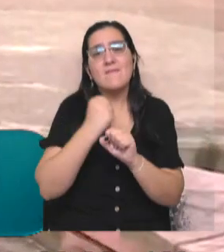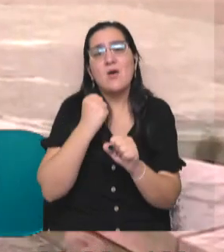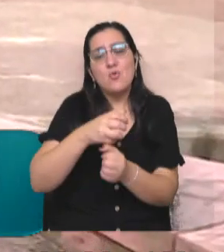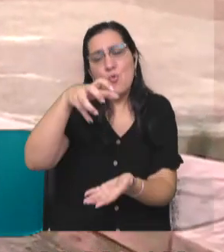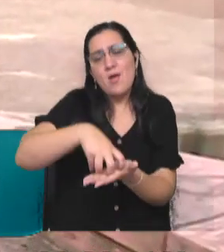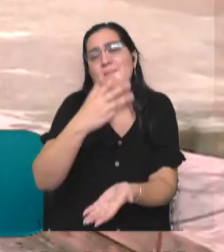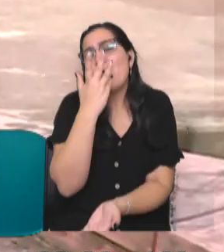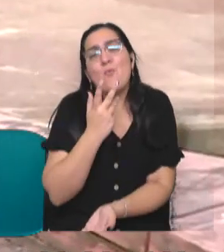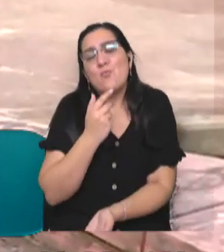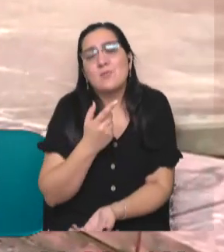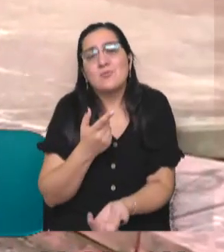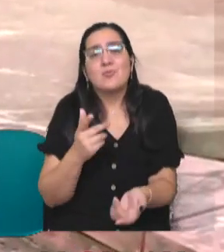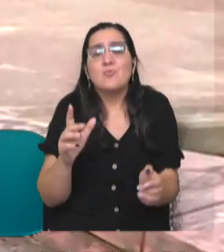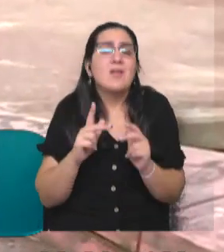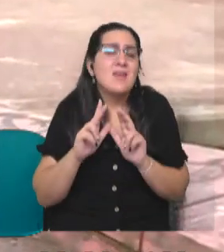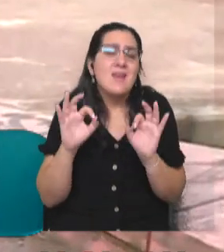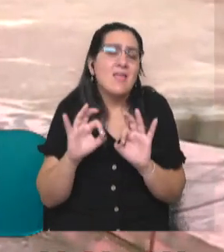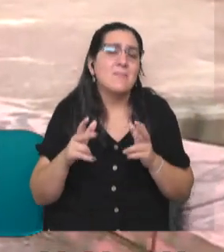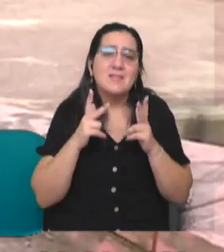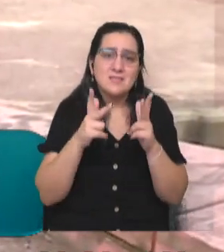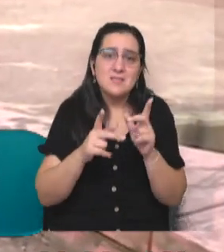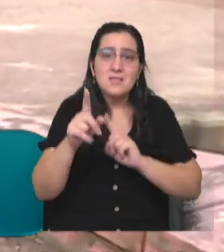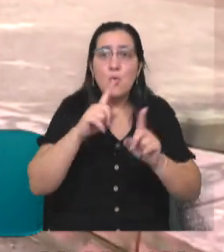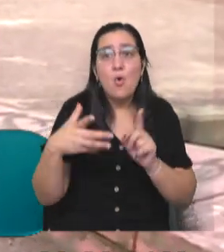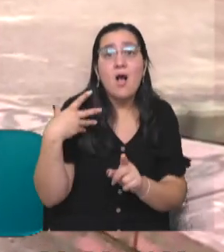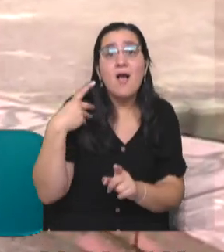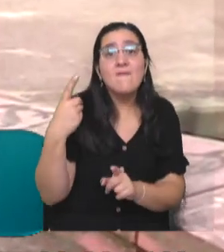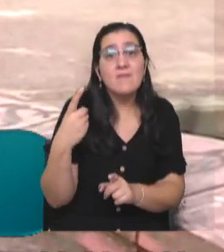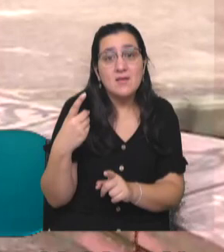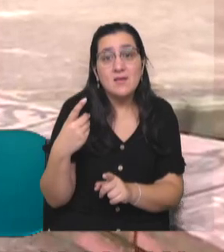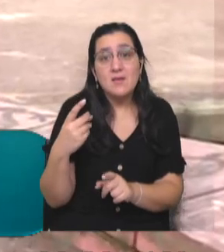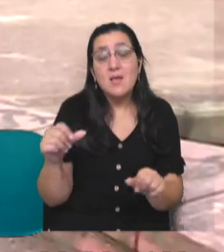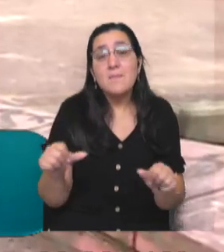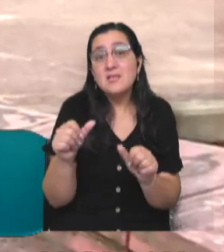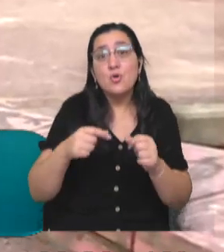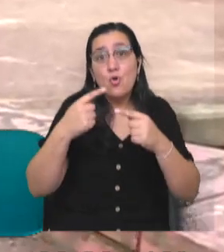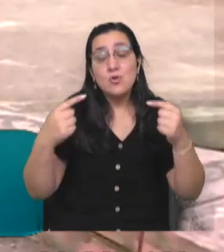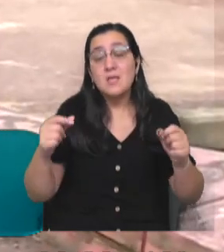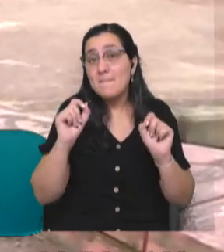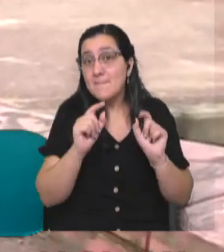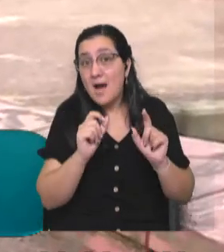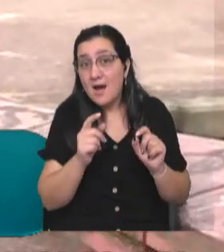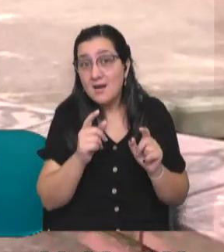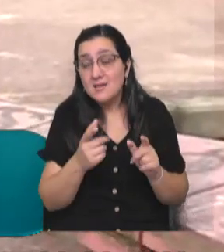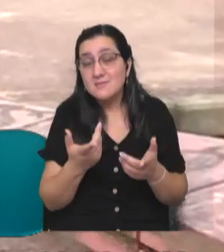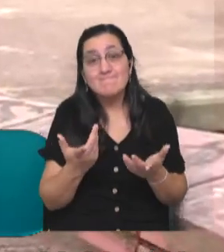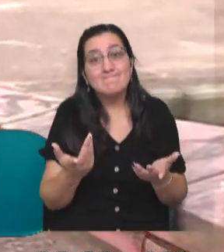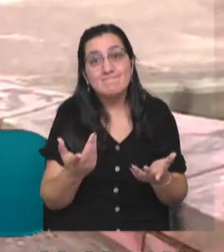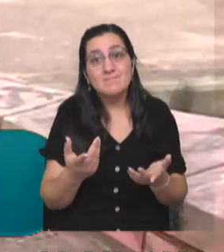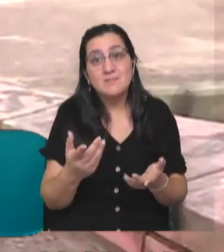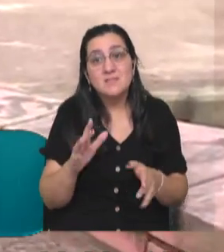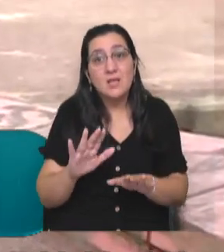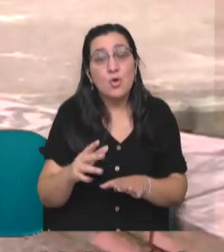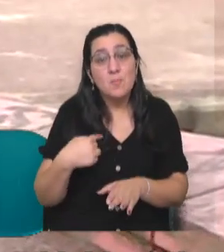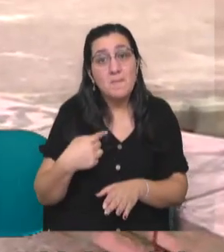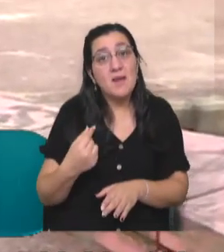quiero, así que no tengo nada para decirle. Y bueno, y si algún jefe por ahí me hizo alguna mala, se quedó con algún vuelto mío, bueno, que lo